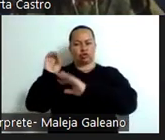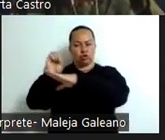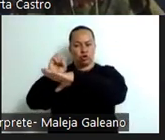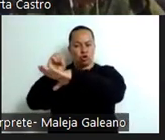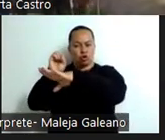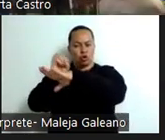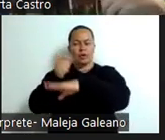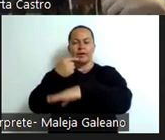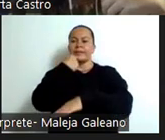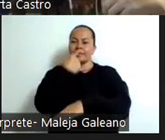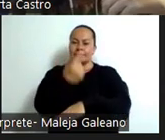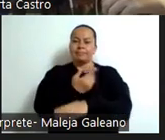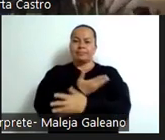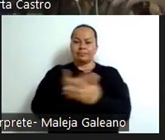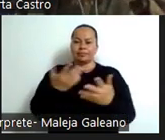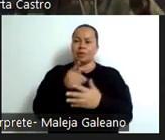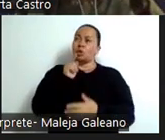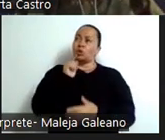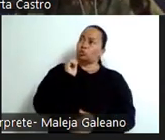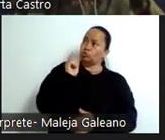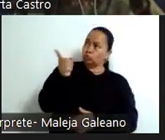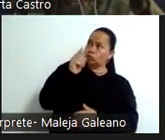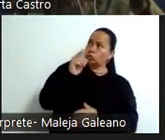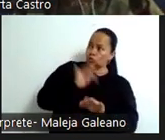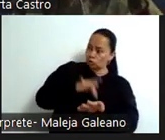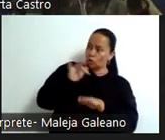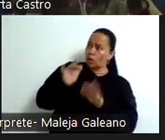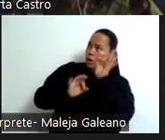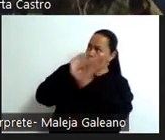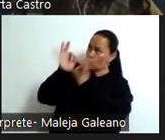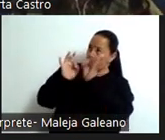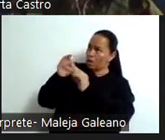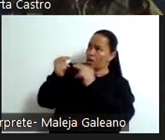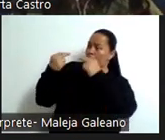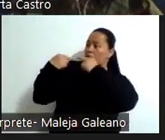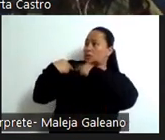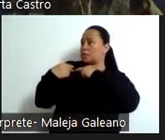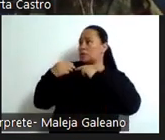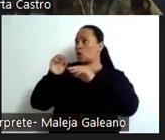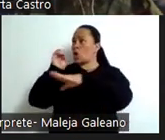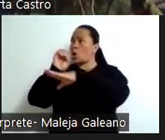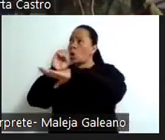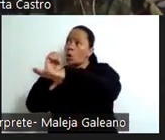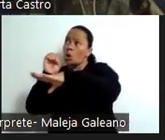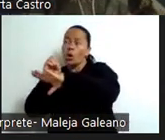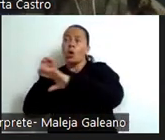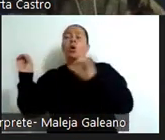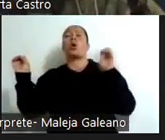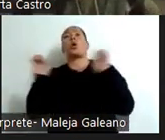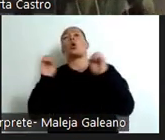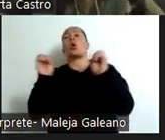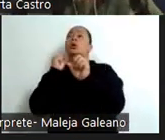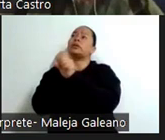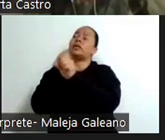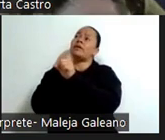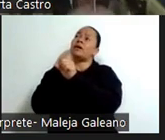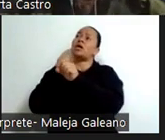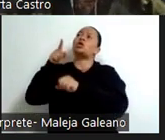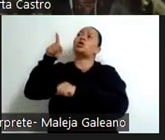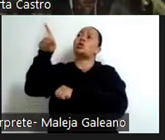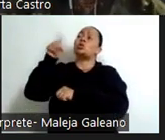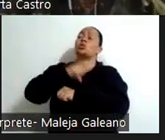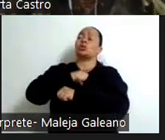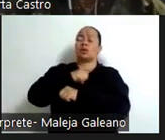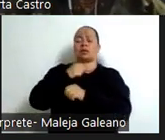dicen que tú te tienes que cuidar y que no es una responsabilidad de la organización en la que trabajas que tú tengas esto